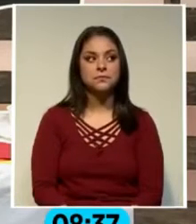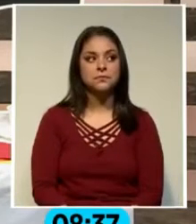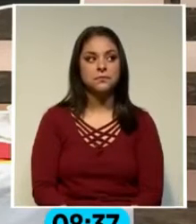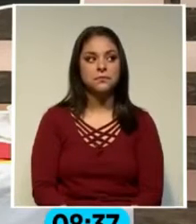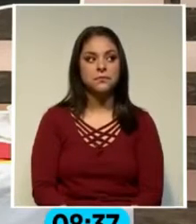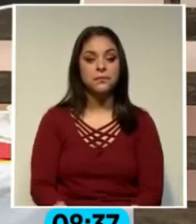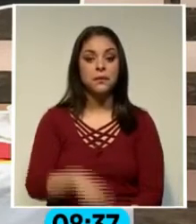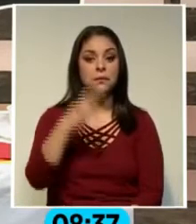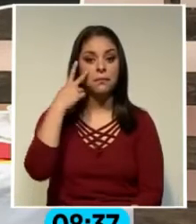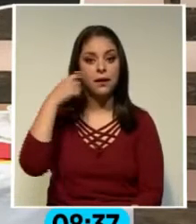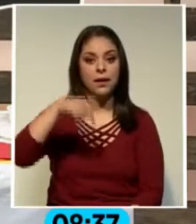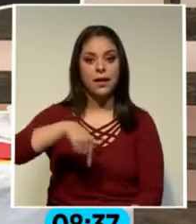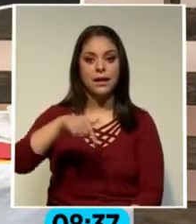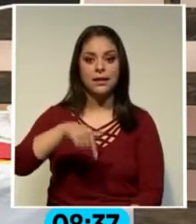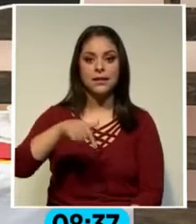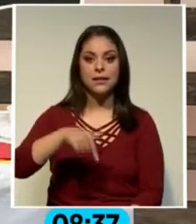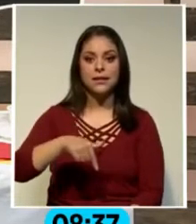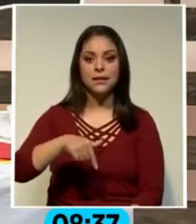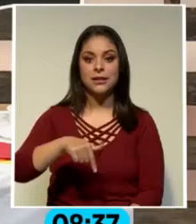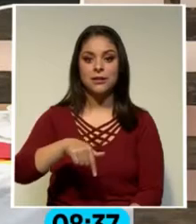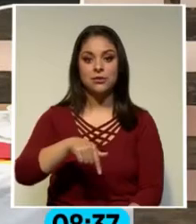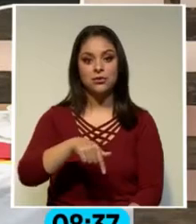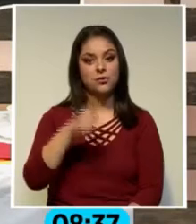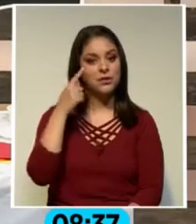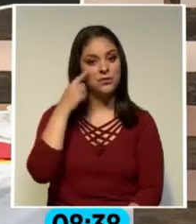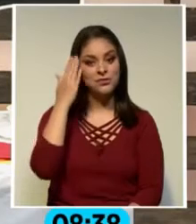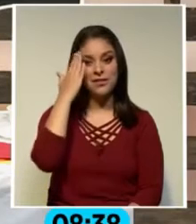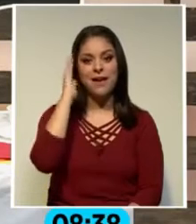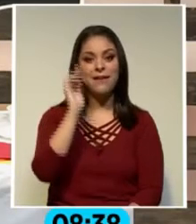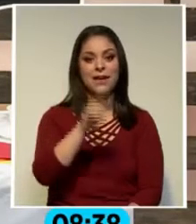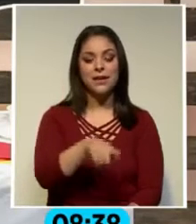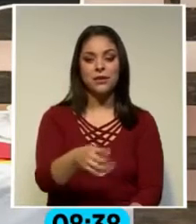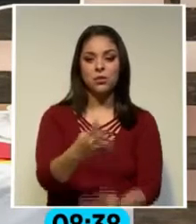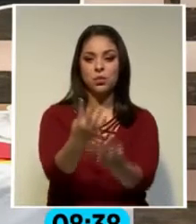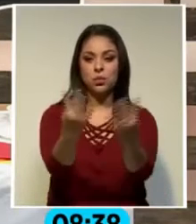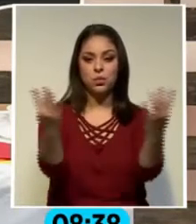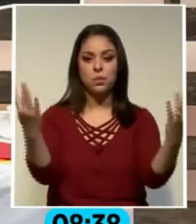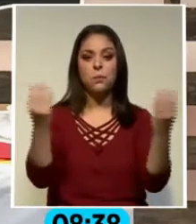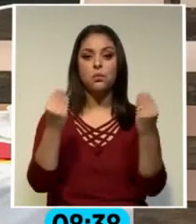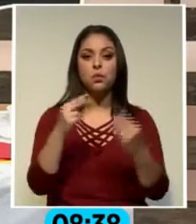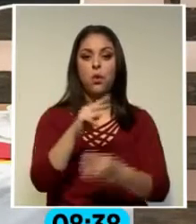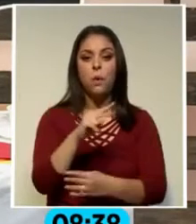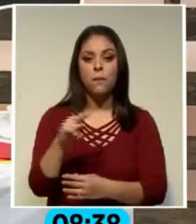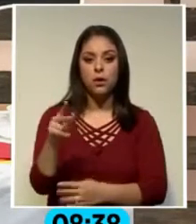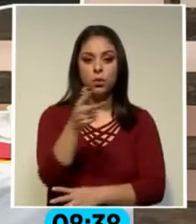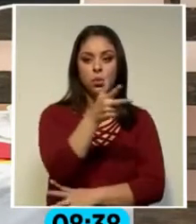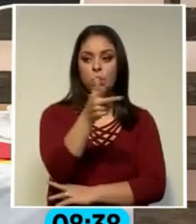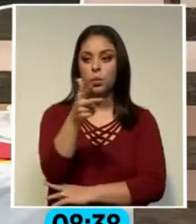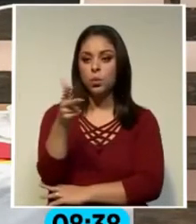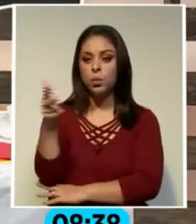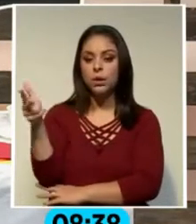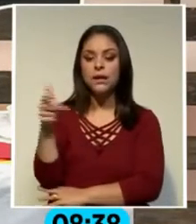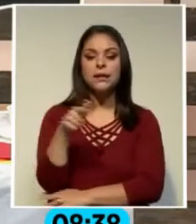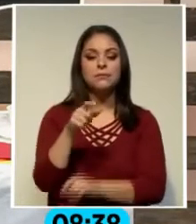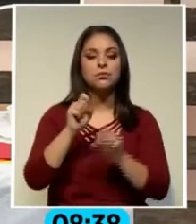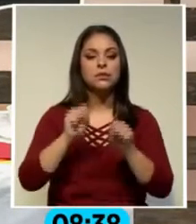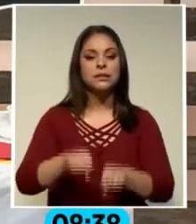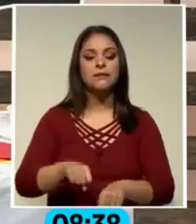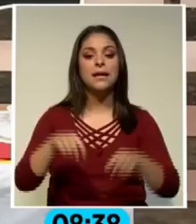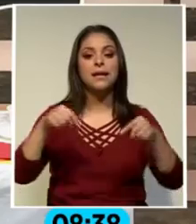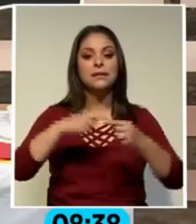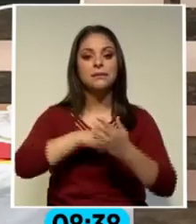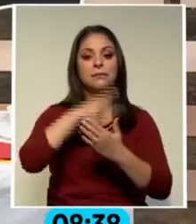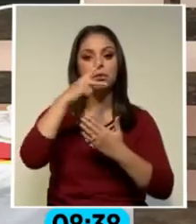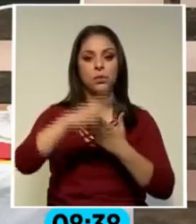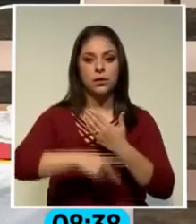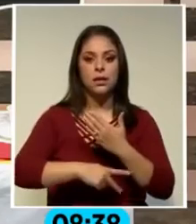que, vieras, aquí atrás tenemos un montón de compañeros, ¿verdad, niña? Sí, claro, que nos ayudan y hacen posible que este programa lo puedan ver todos y